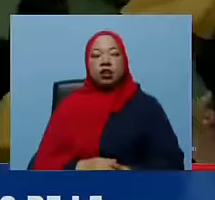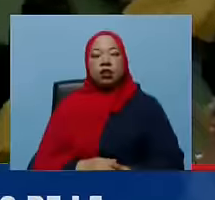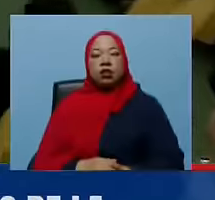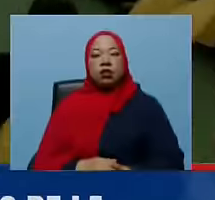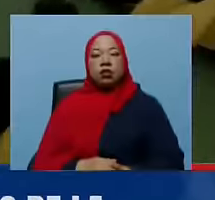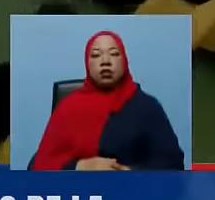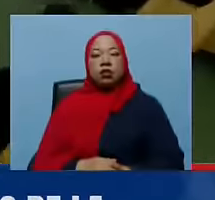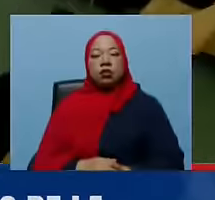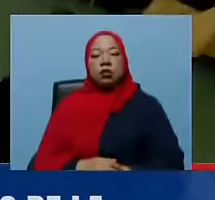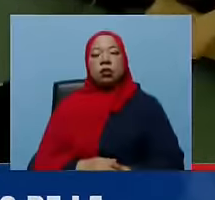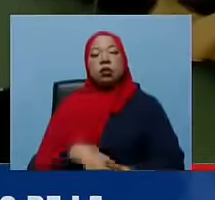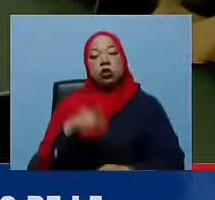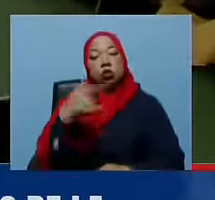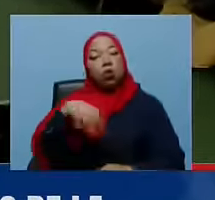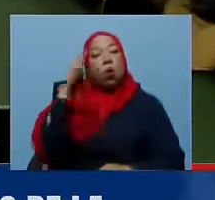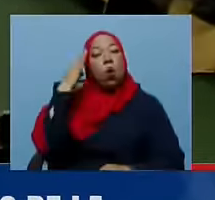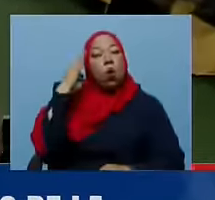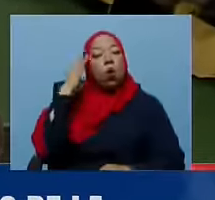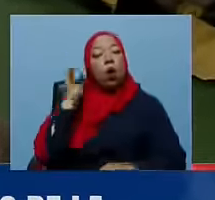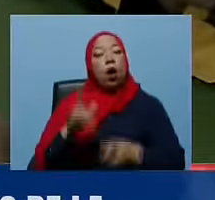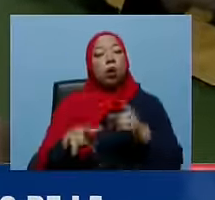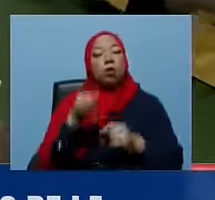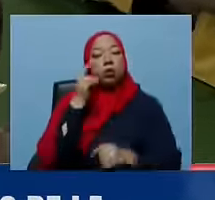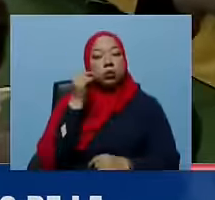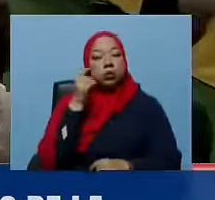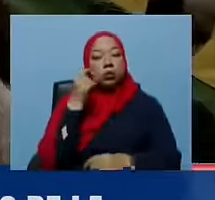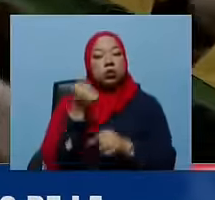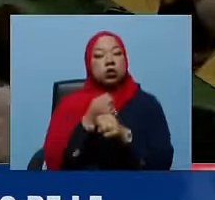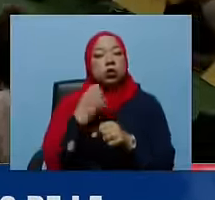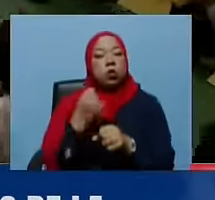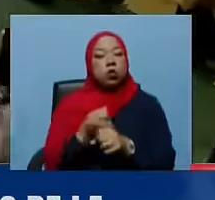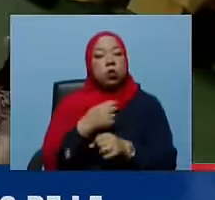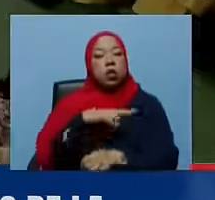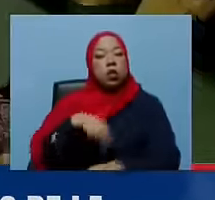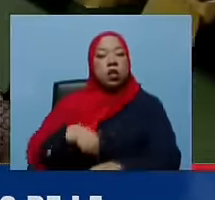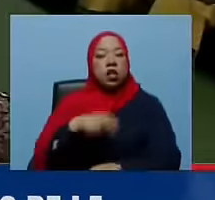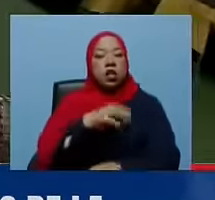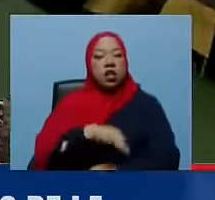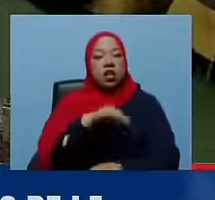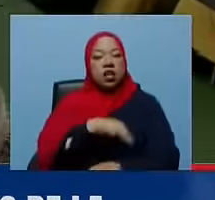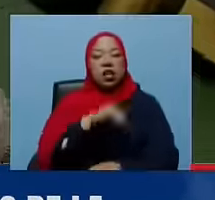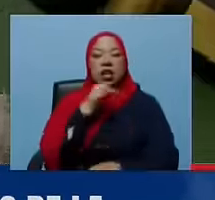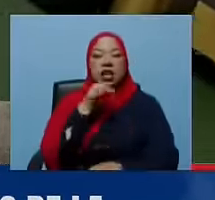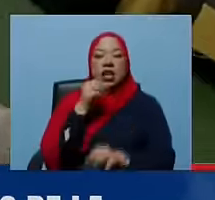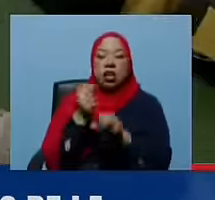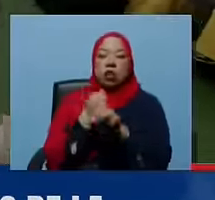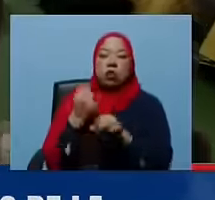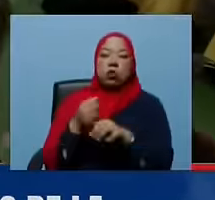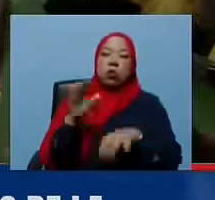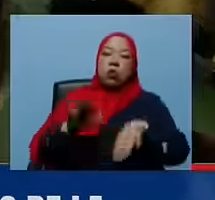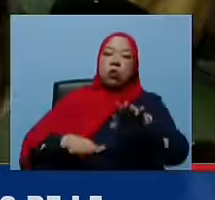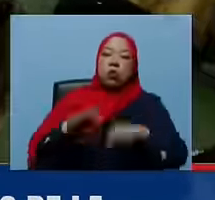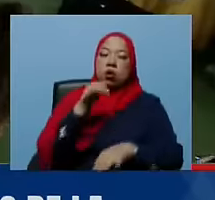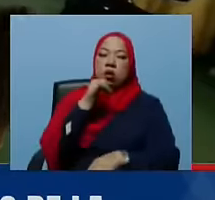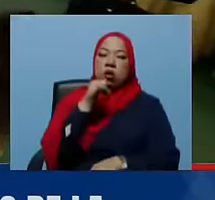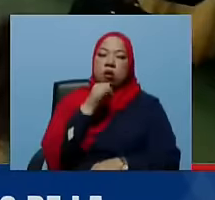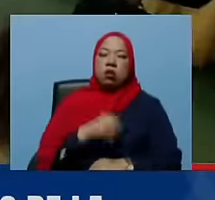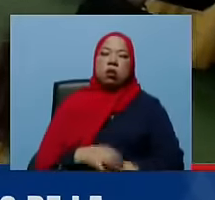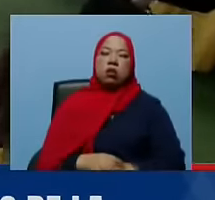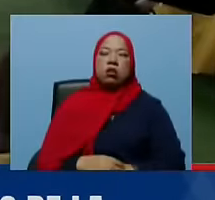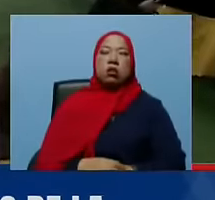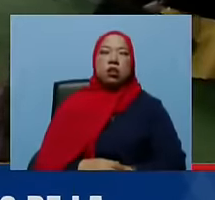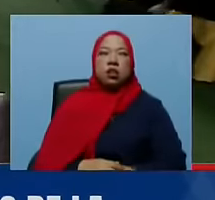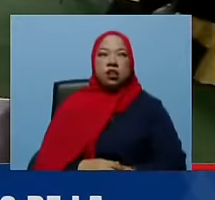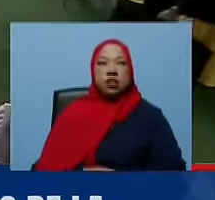Un libro que es una antología, una compilación hecha por Nigel Machado, amigo decimista de Barlovento, y por mi persona. Y